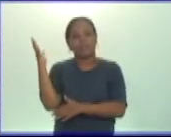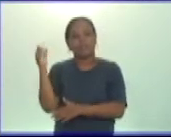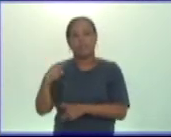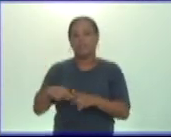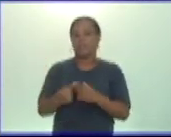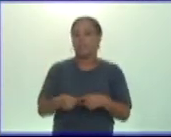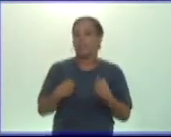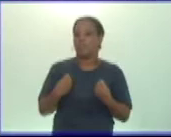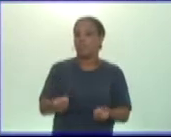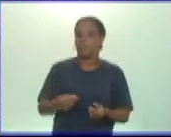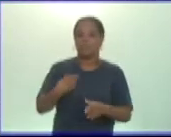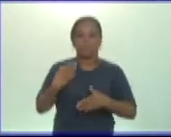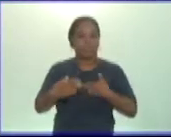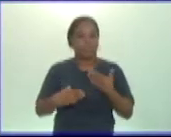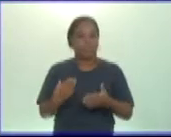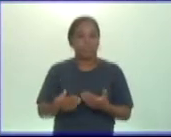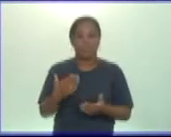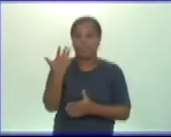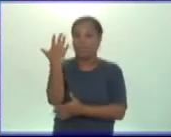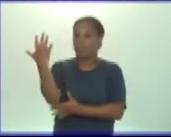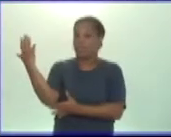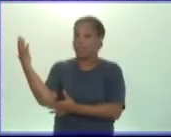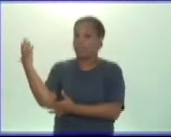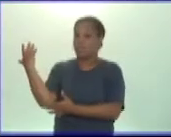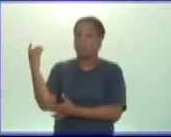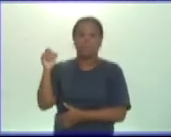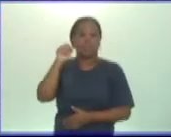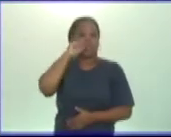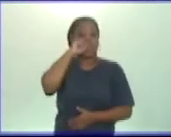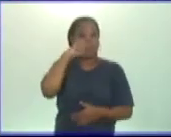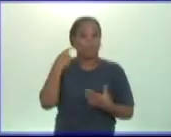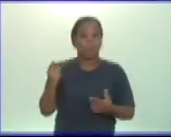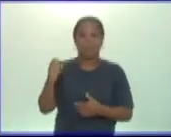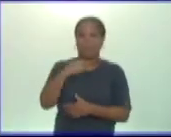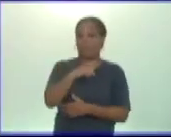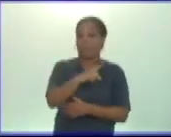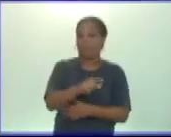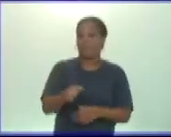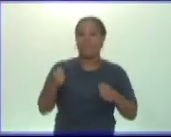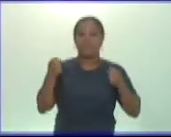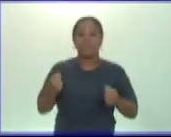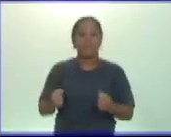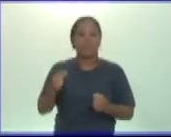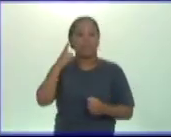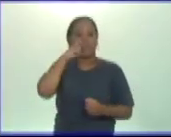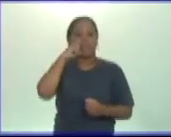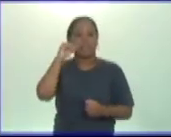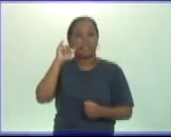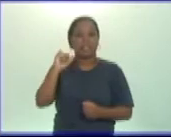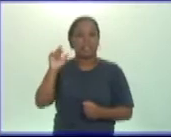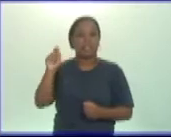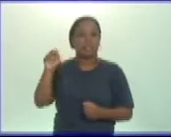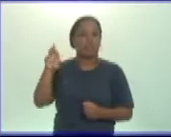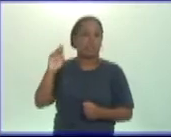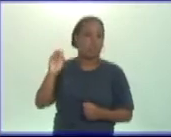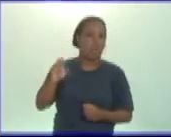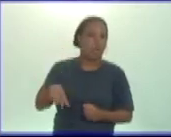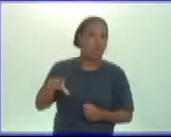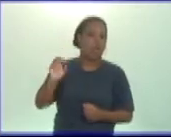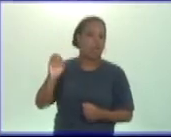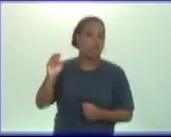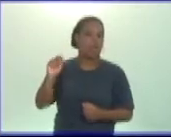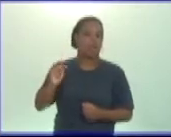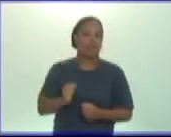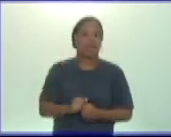en las zonas forestales y acaba con los microorganismos fijadores de nitrógeno. Así como también podemos ver que estos óxidos